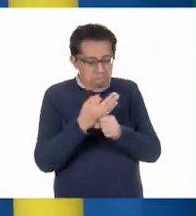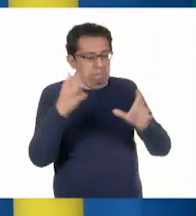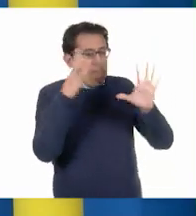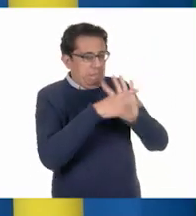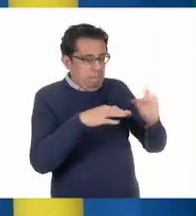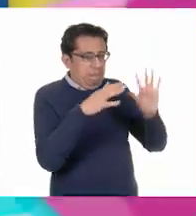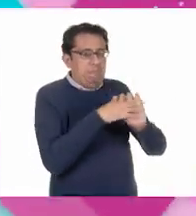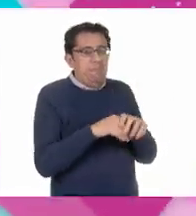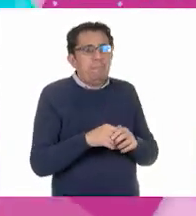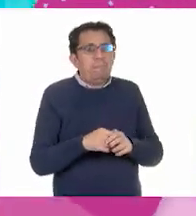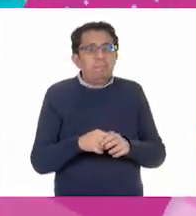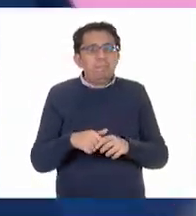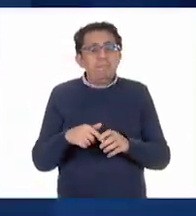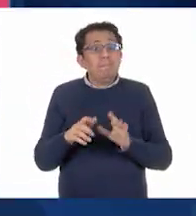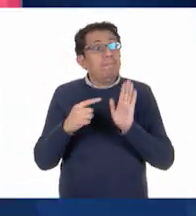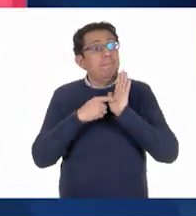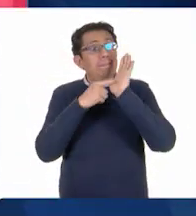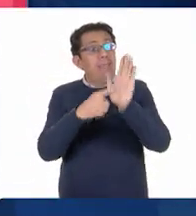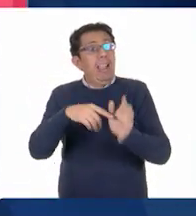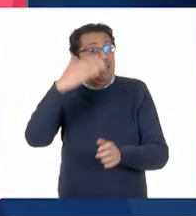siguiente ¿sabías qué?